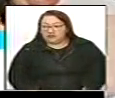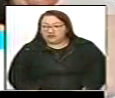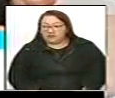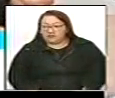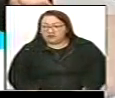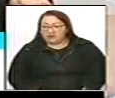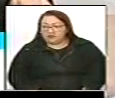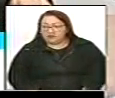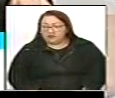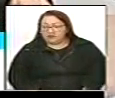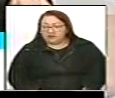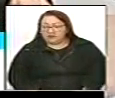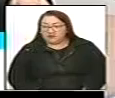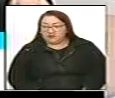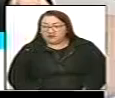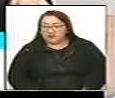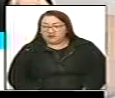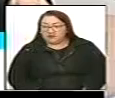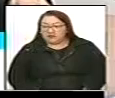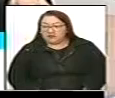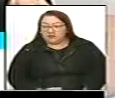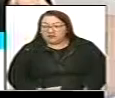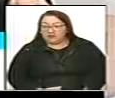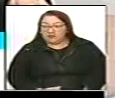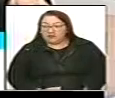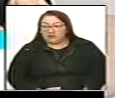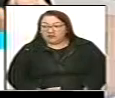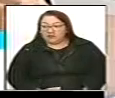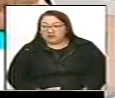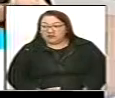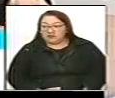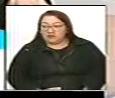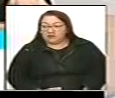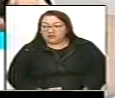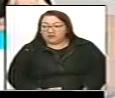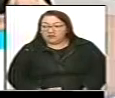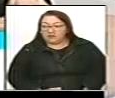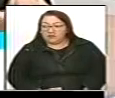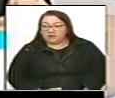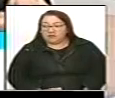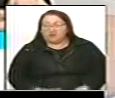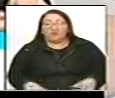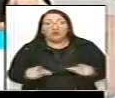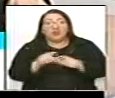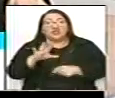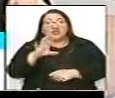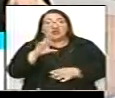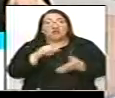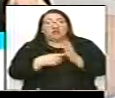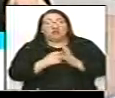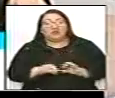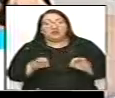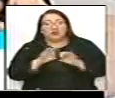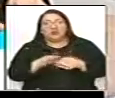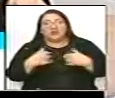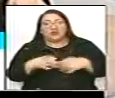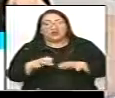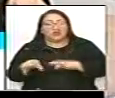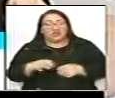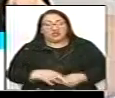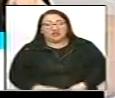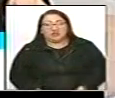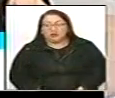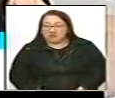y que son básicamente en las zonas vulnerables del distrito. En base a estos 5 puntos críticos, se han realizado